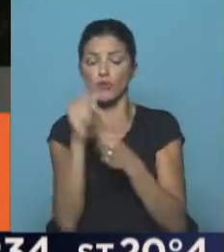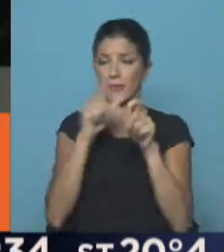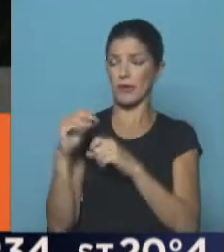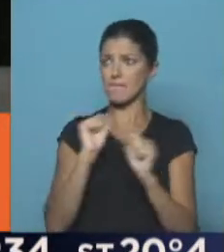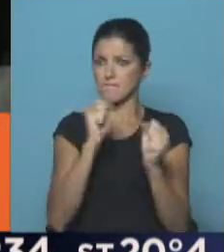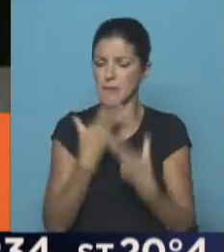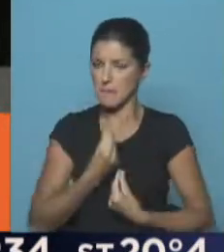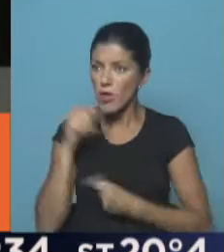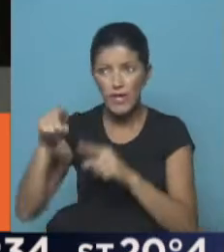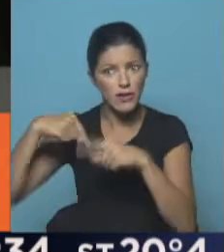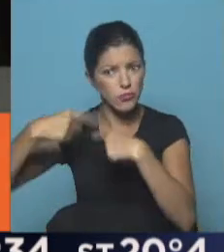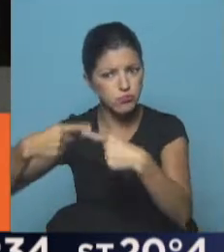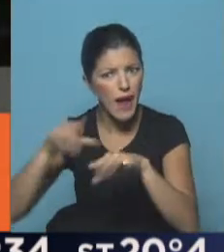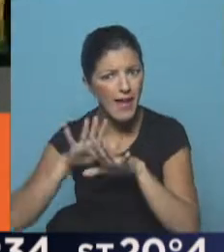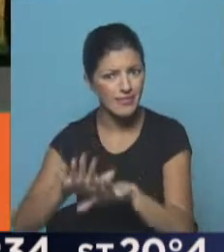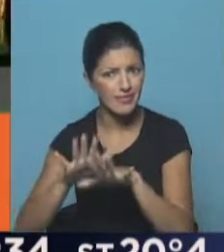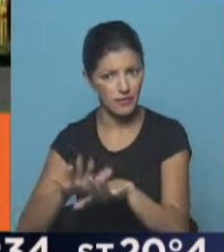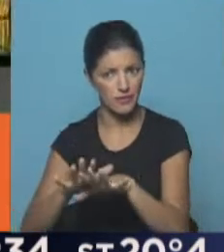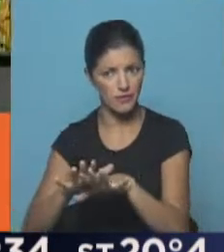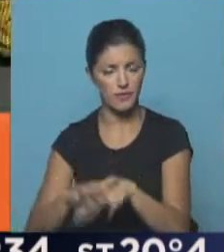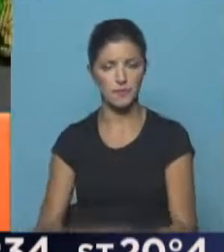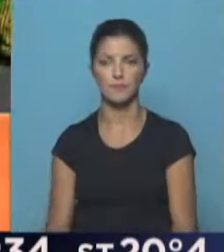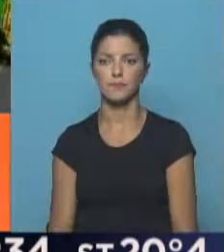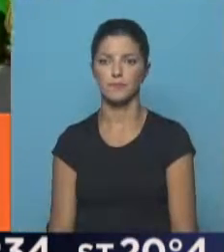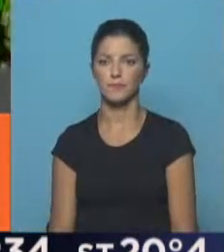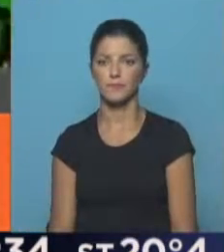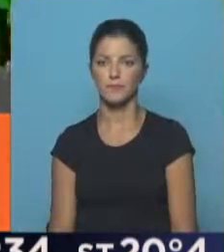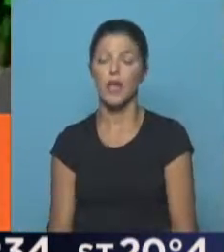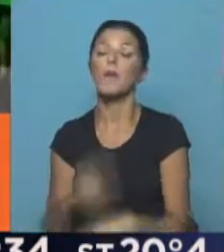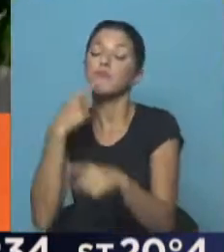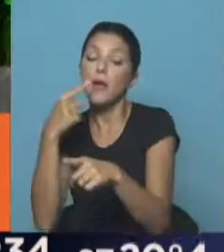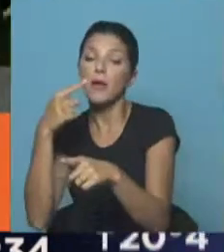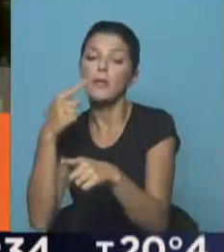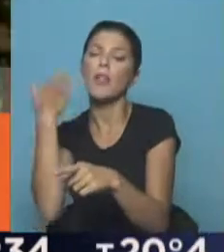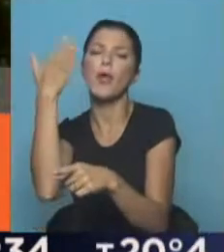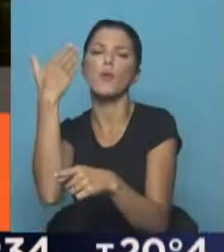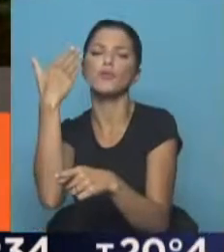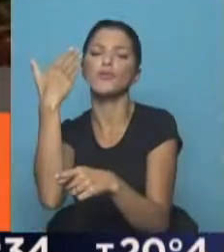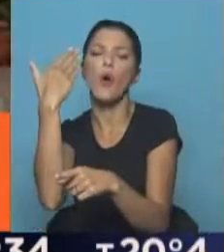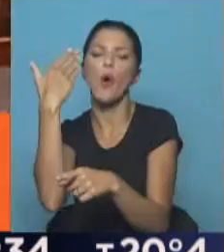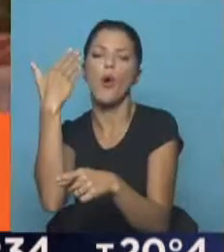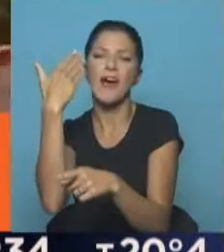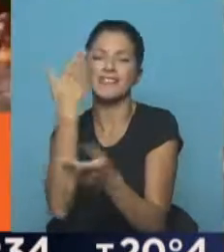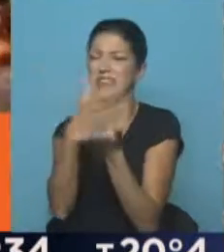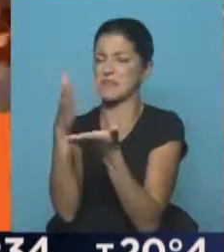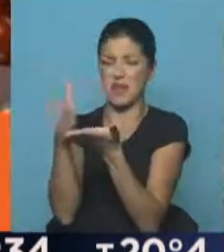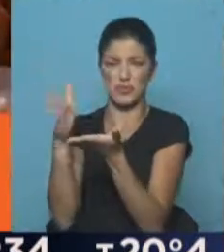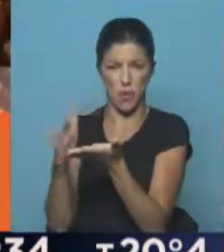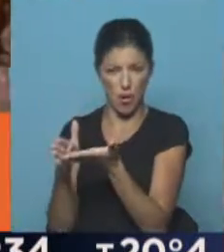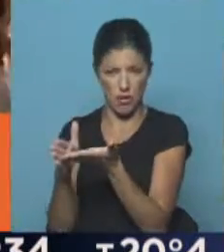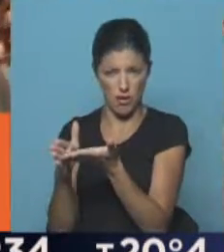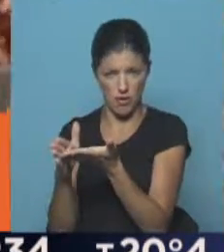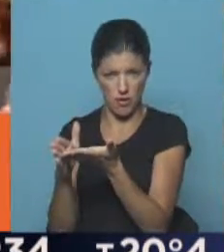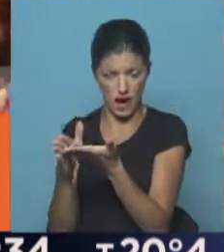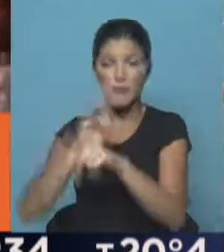se continuara esa ola de, por un lado, populismo y por otro lado, discurso profundamente racista en Europa, en